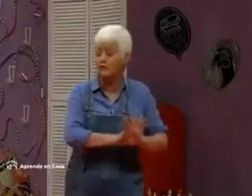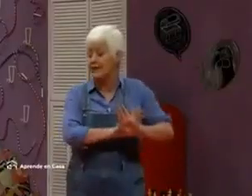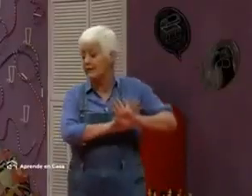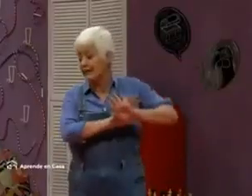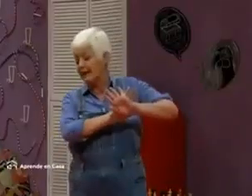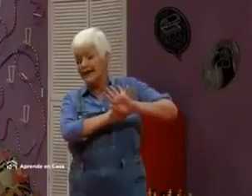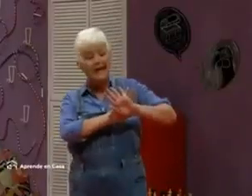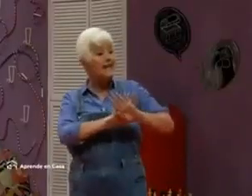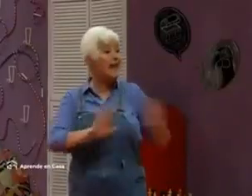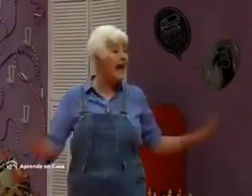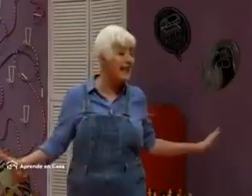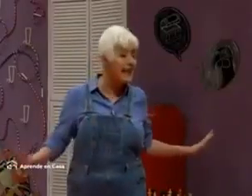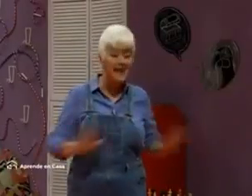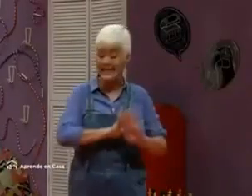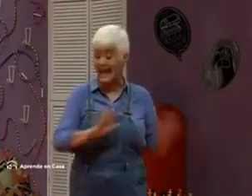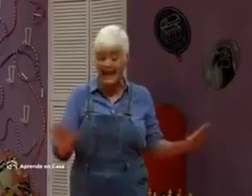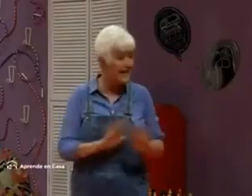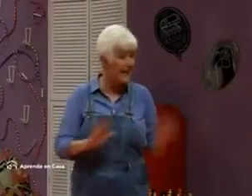recordemos que eso no tiene que ver